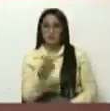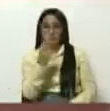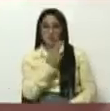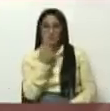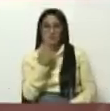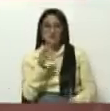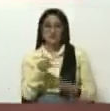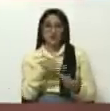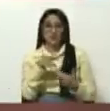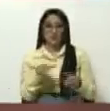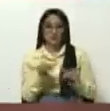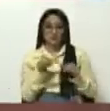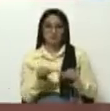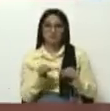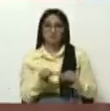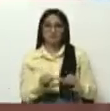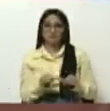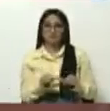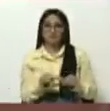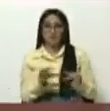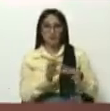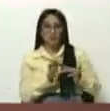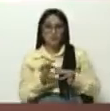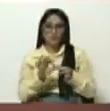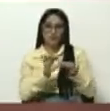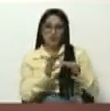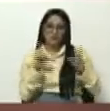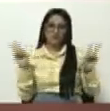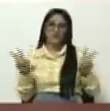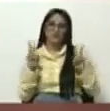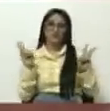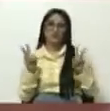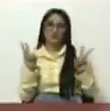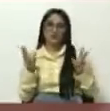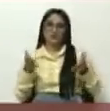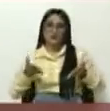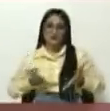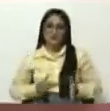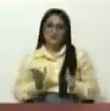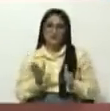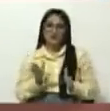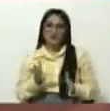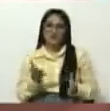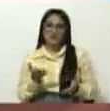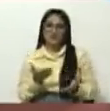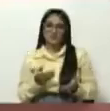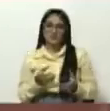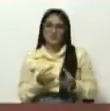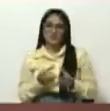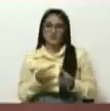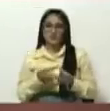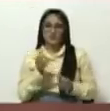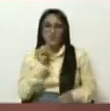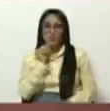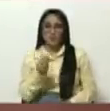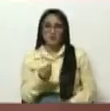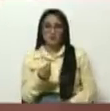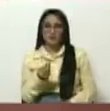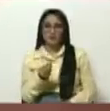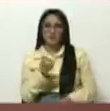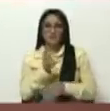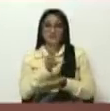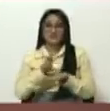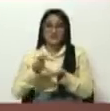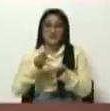de revolución perpetua, de unión y de victoria, del nacimiento del Frente de Juventudes